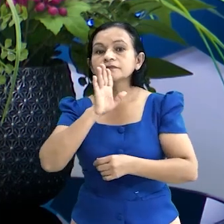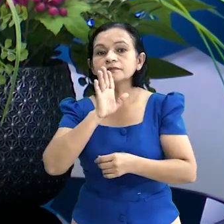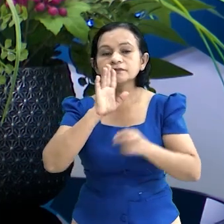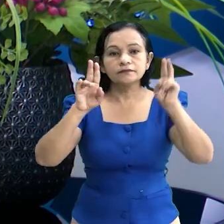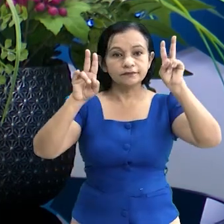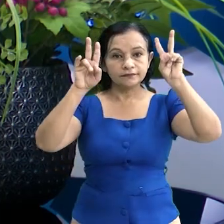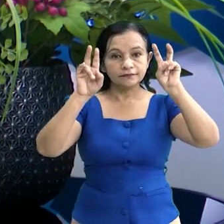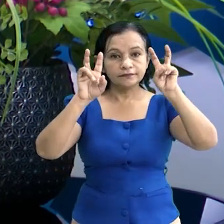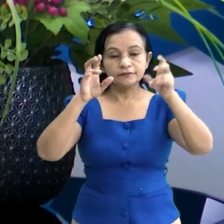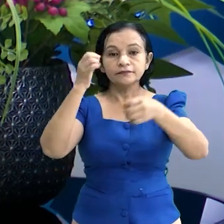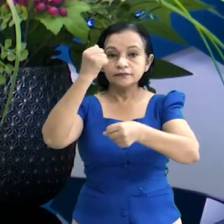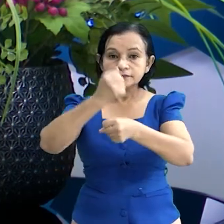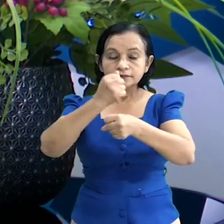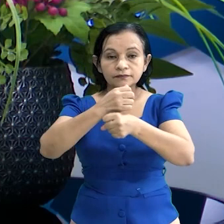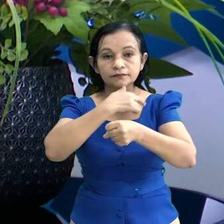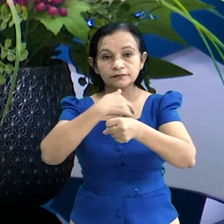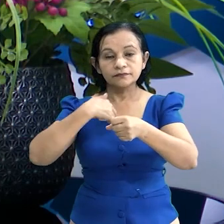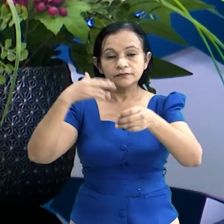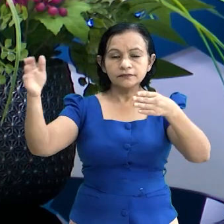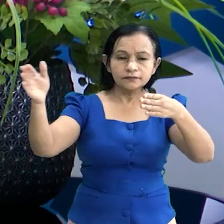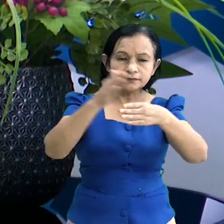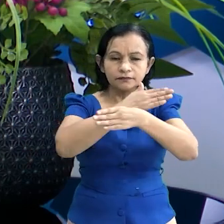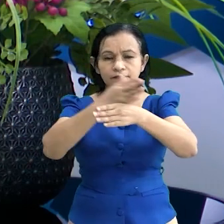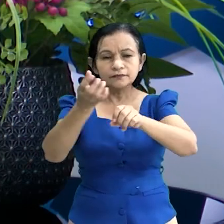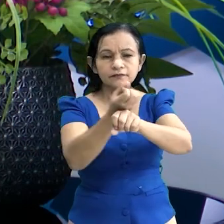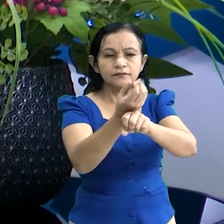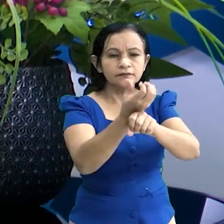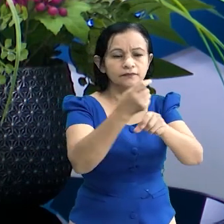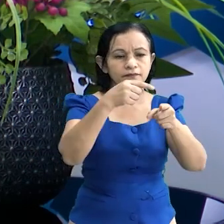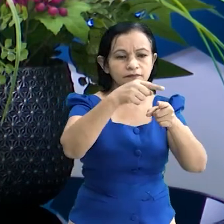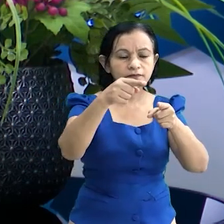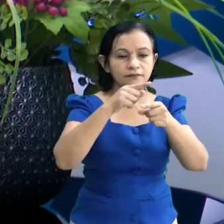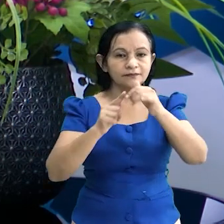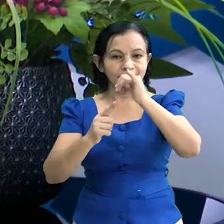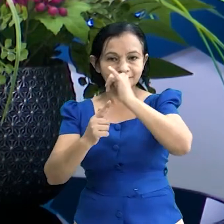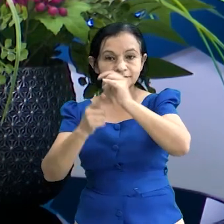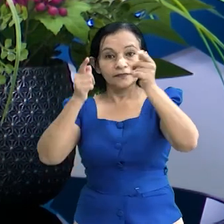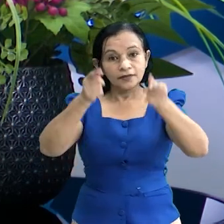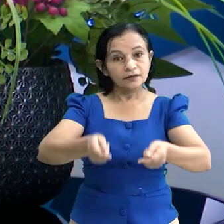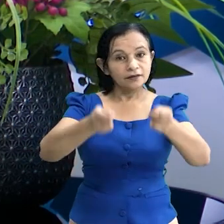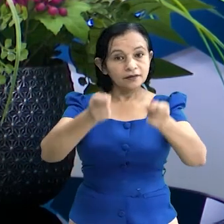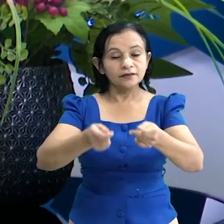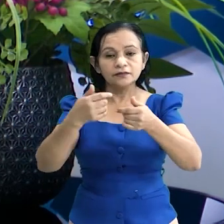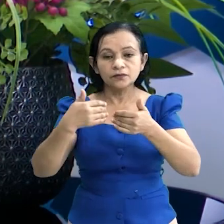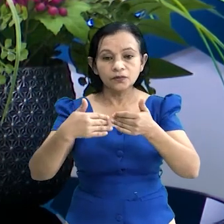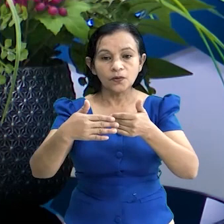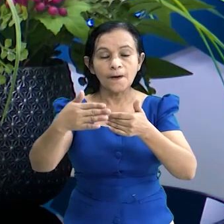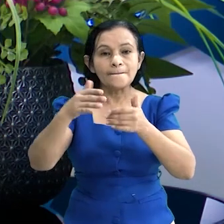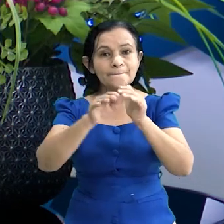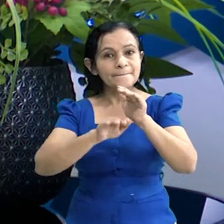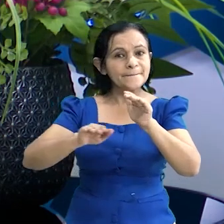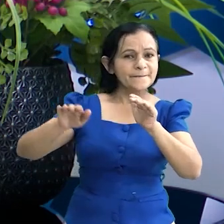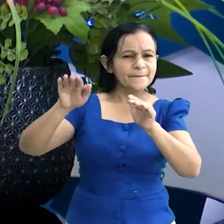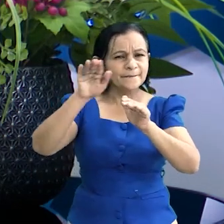hablando acerca de las acciones que desarrollan los gobiernos locales de los municipios de Tipitapa y Granada en el periodo más alto